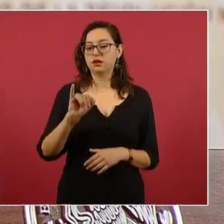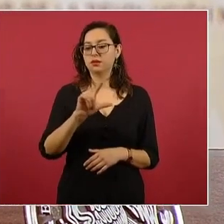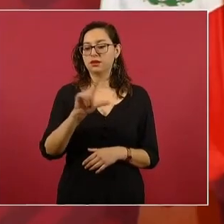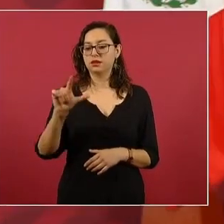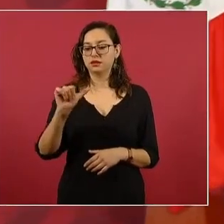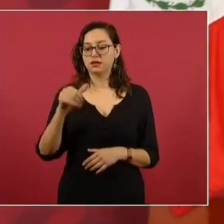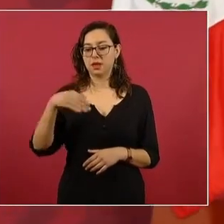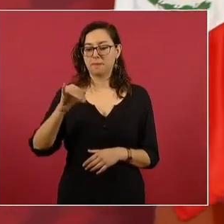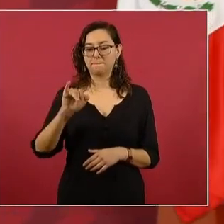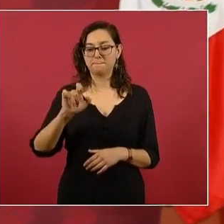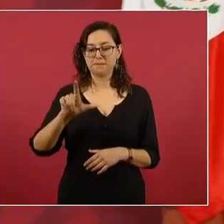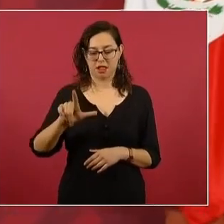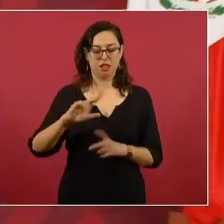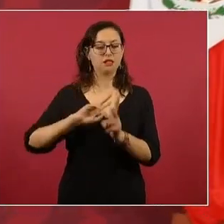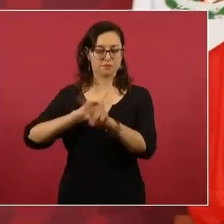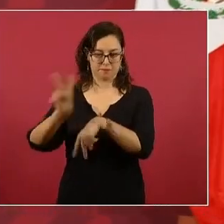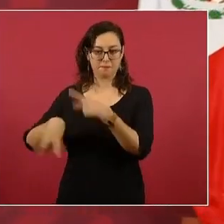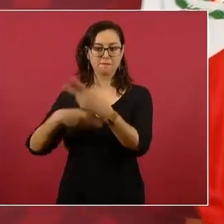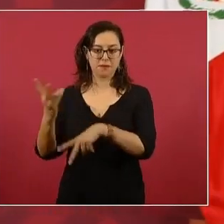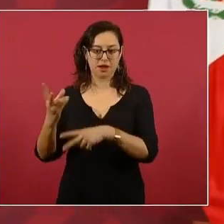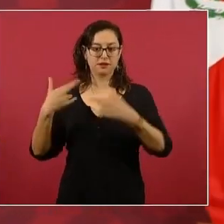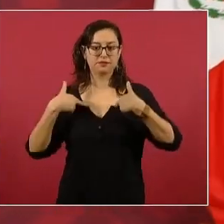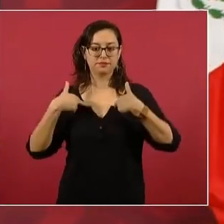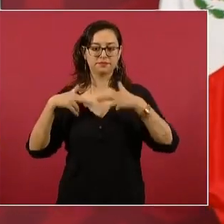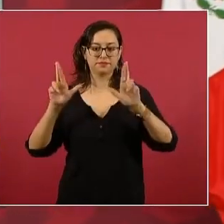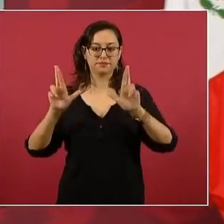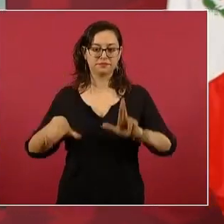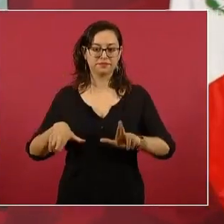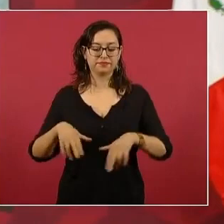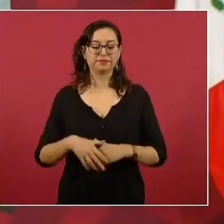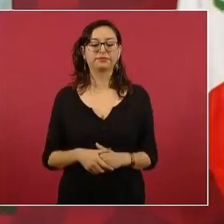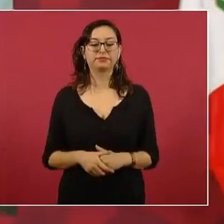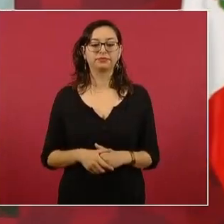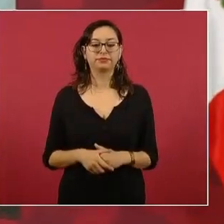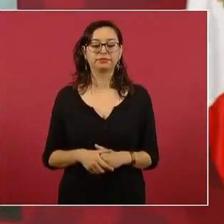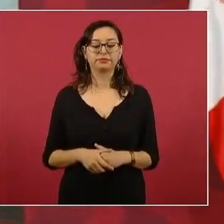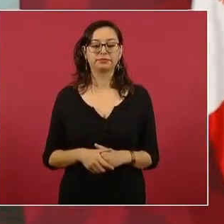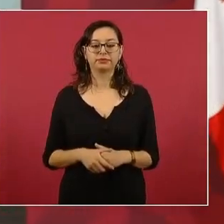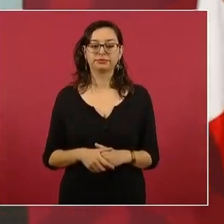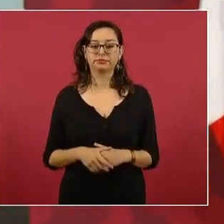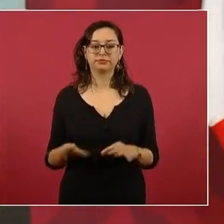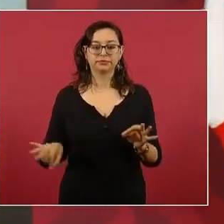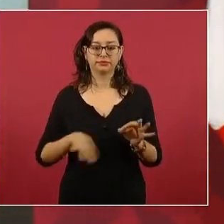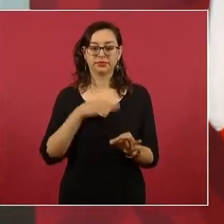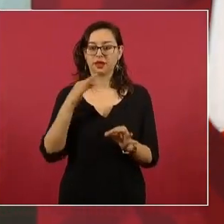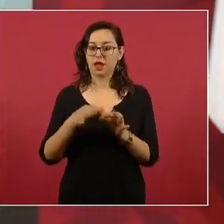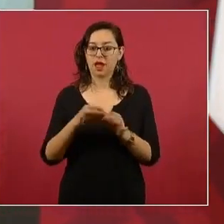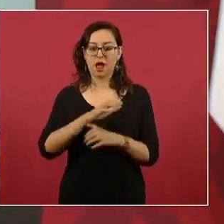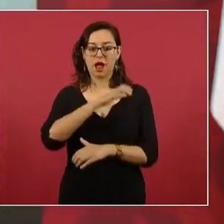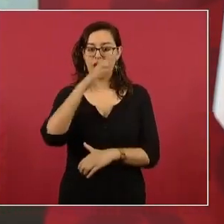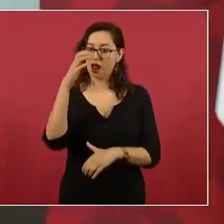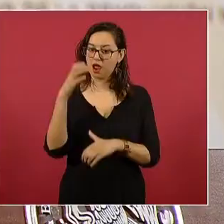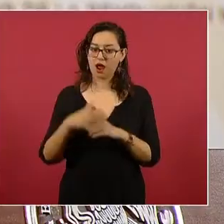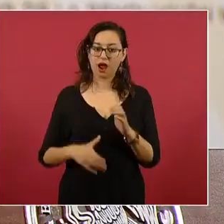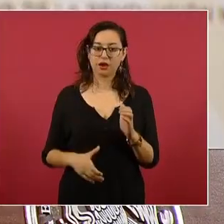me va a representar. Bueno, y terminamos.